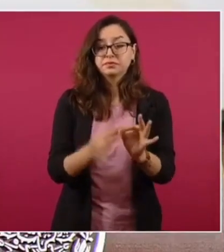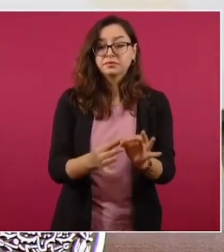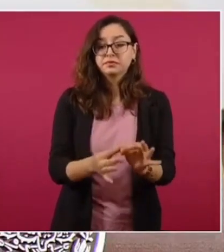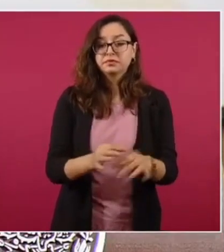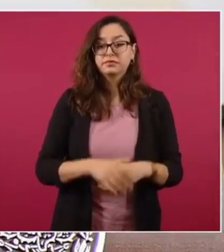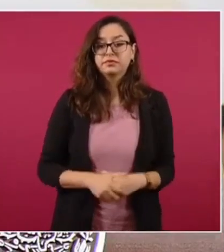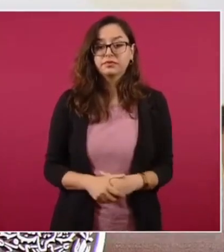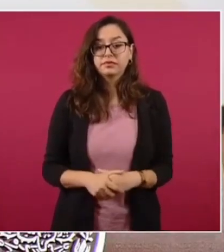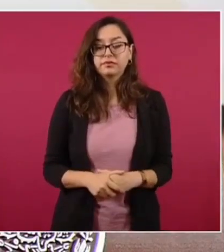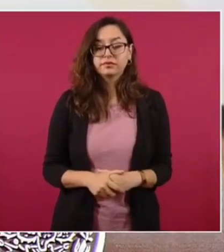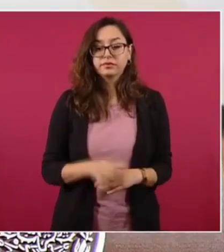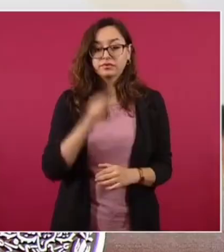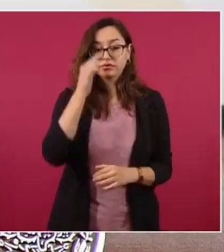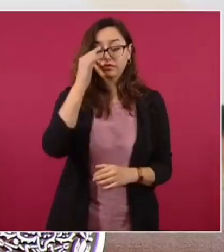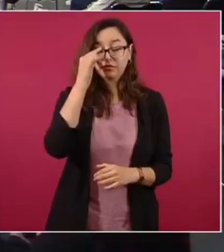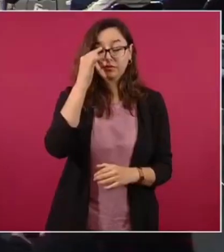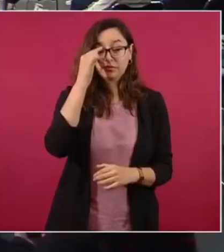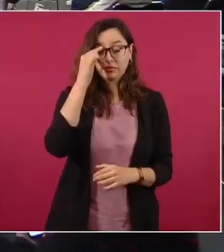Me ha tocado